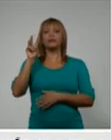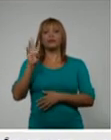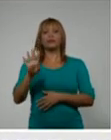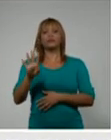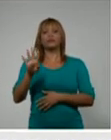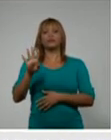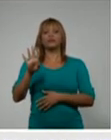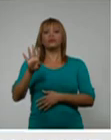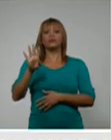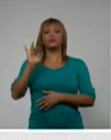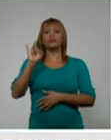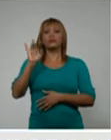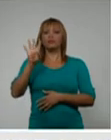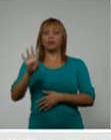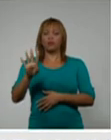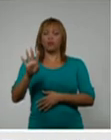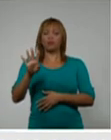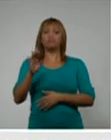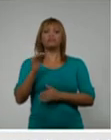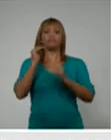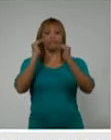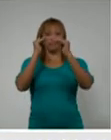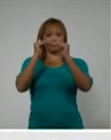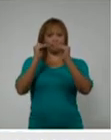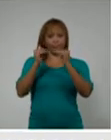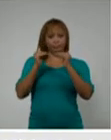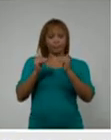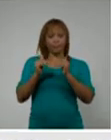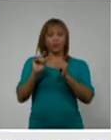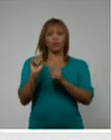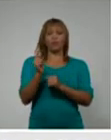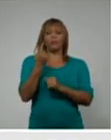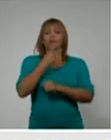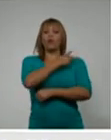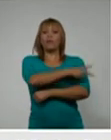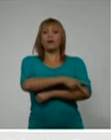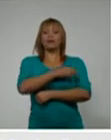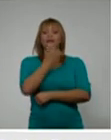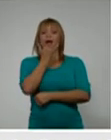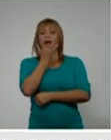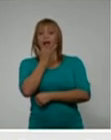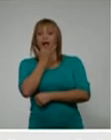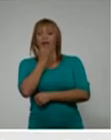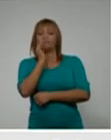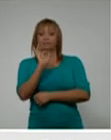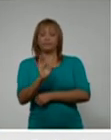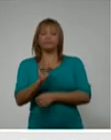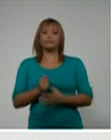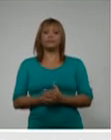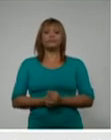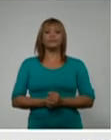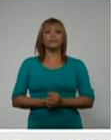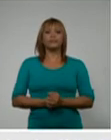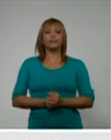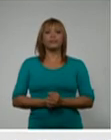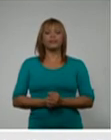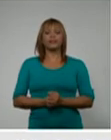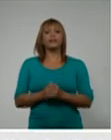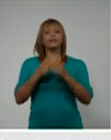3.234.474, encabezan la lista de los países más afectados. Y, muy